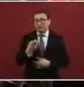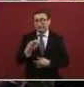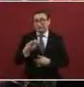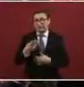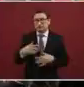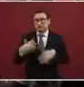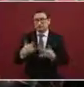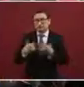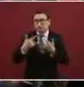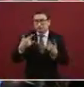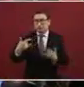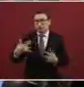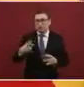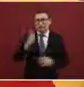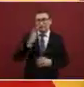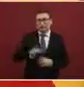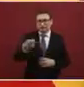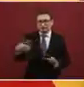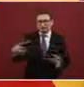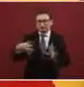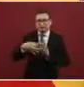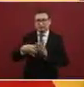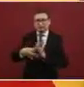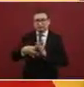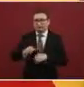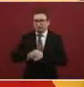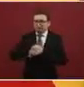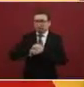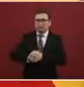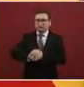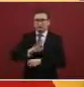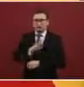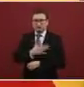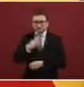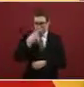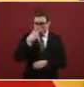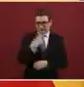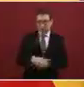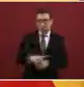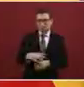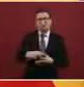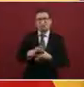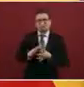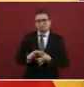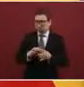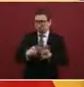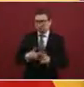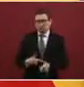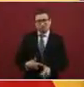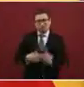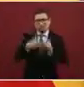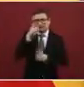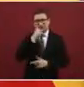intensos reflejos de la amistad existente entre nuestros dos países, la amistad que tenemos y que siempre mantendremos por encima